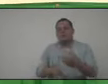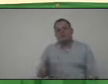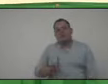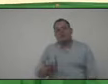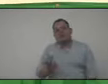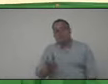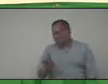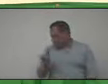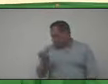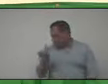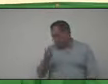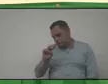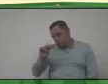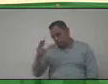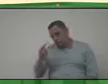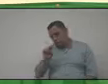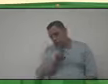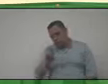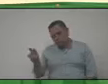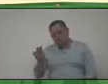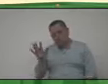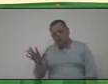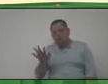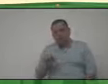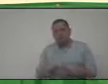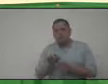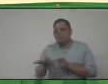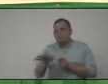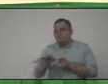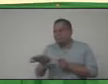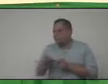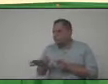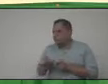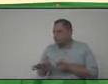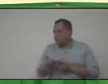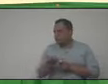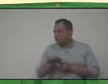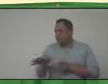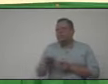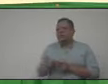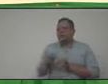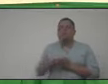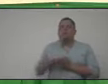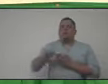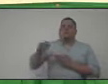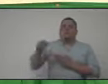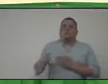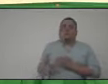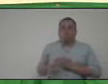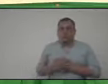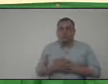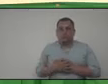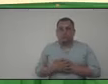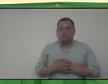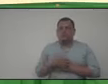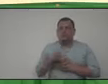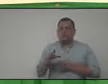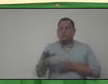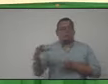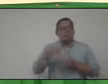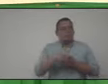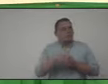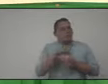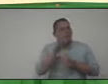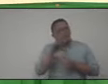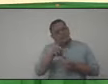de primer, segundo nivel en los municipios, solamente lo de alto costo, y lo que no está incluido en el